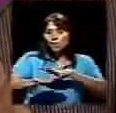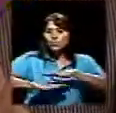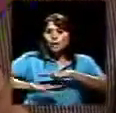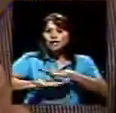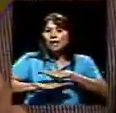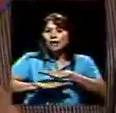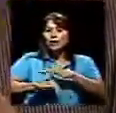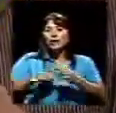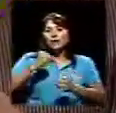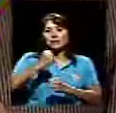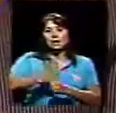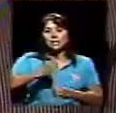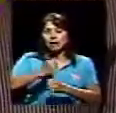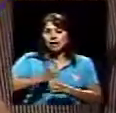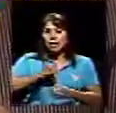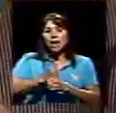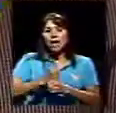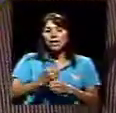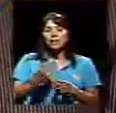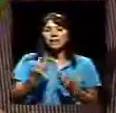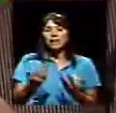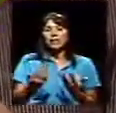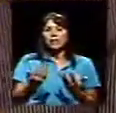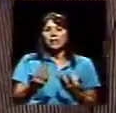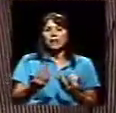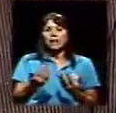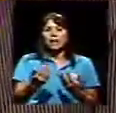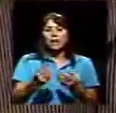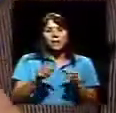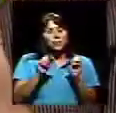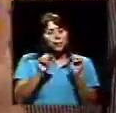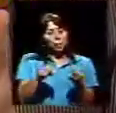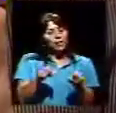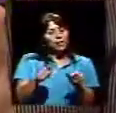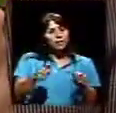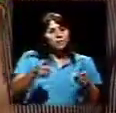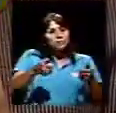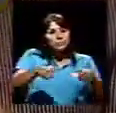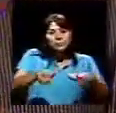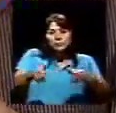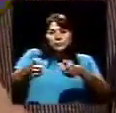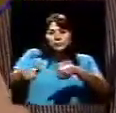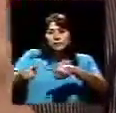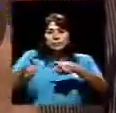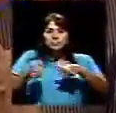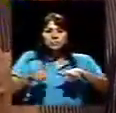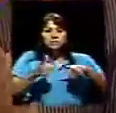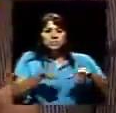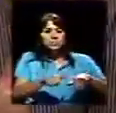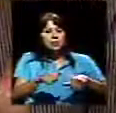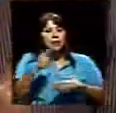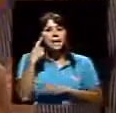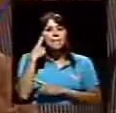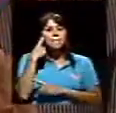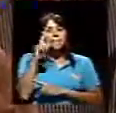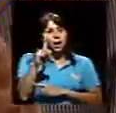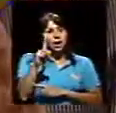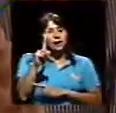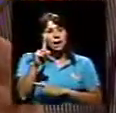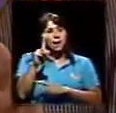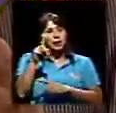la tarea de encontrar puntos de convergencia para poder desarrollar una visión